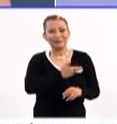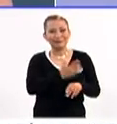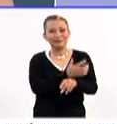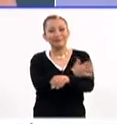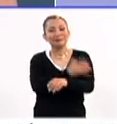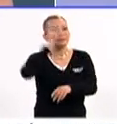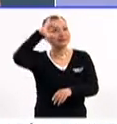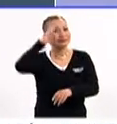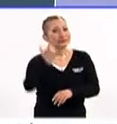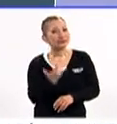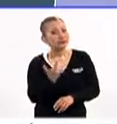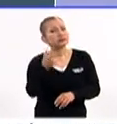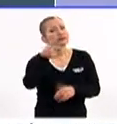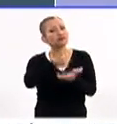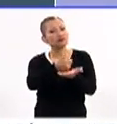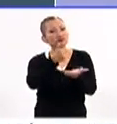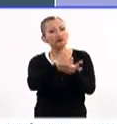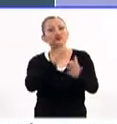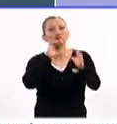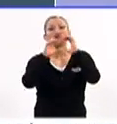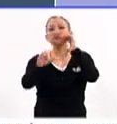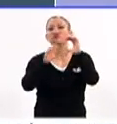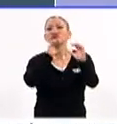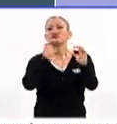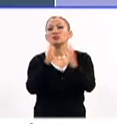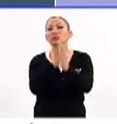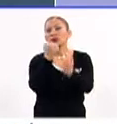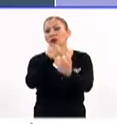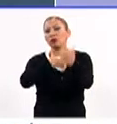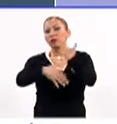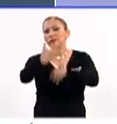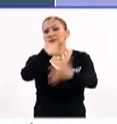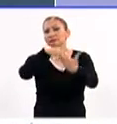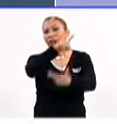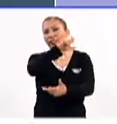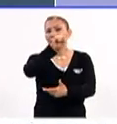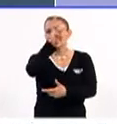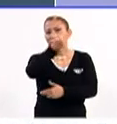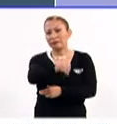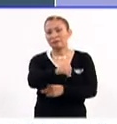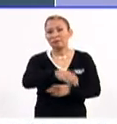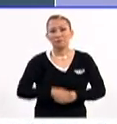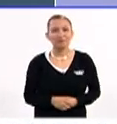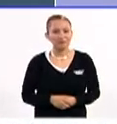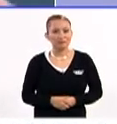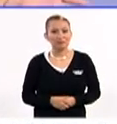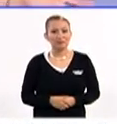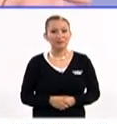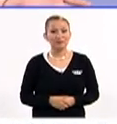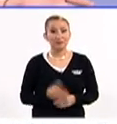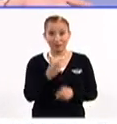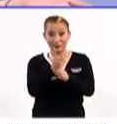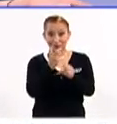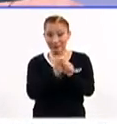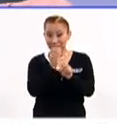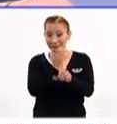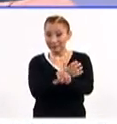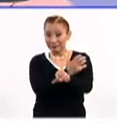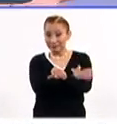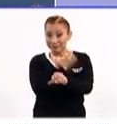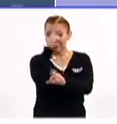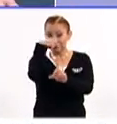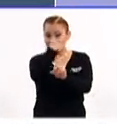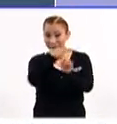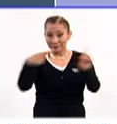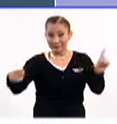compañera Griselda Yebra. Ella nos permite comunicarnos con ustedes a través de la lengua de señas mexicana. Los invito a que nos acompañen en la